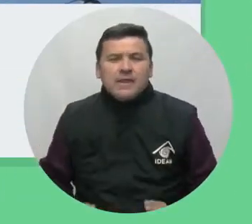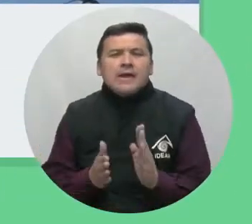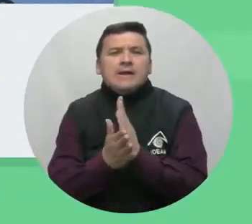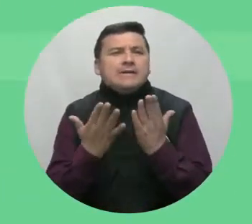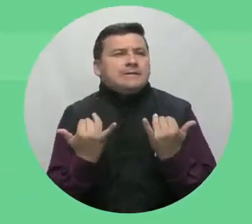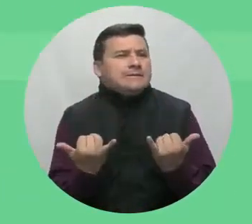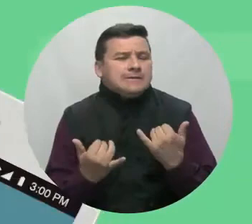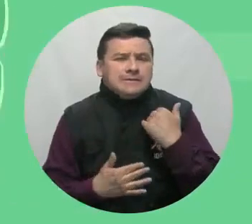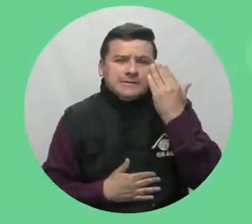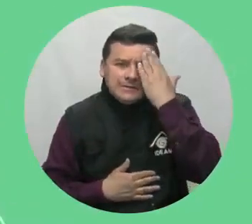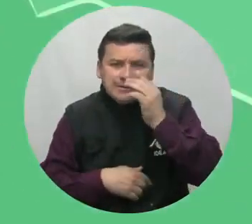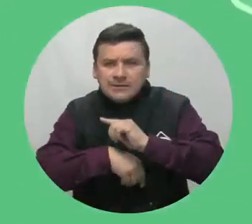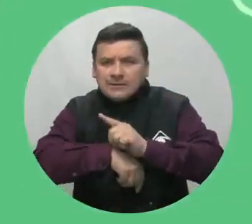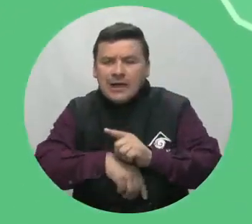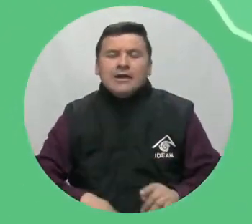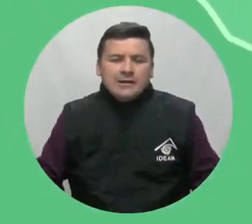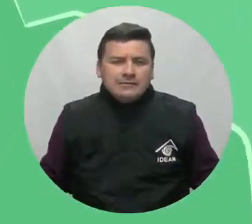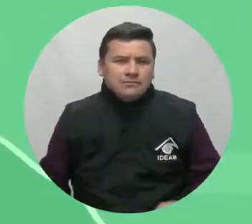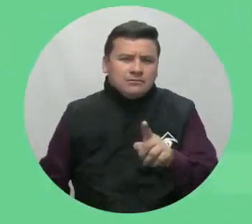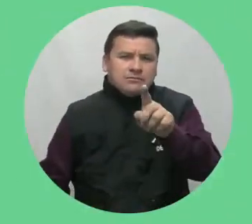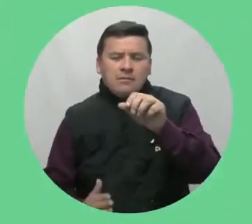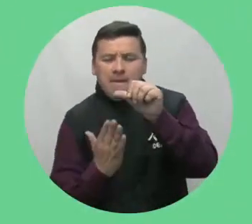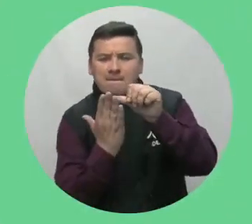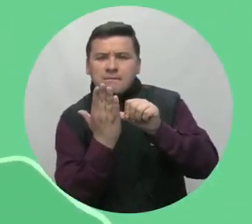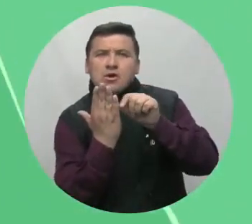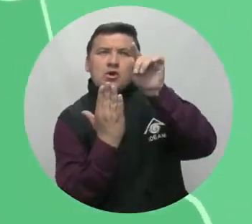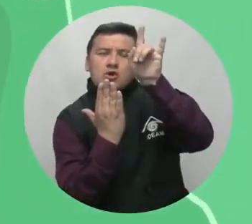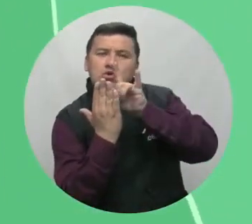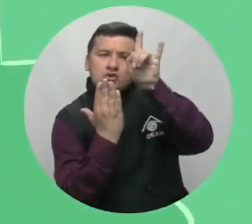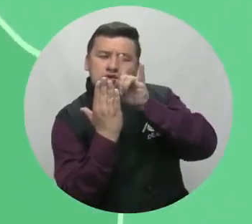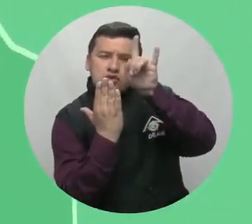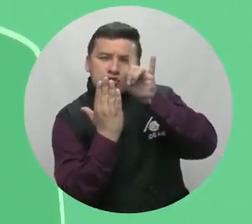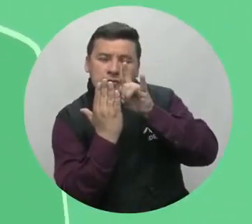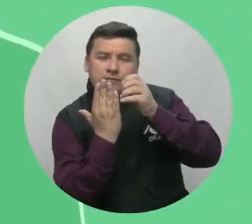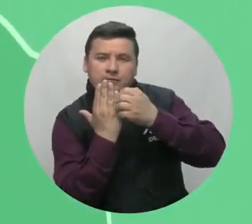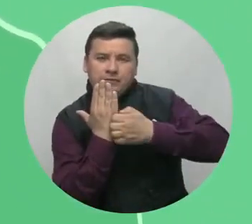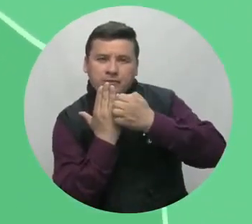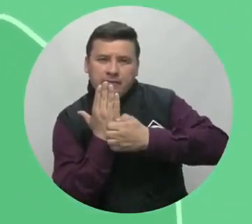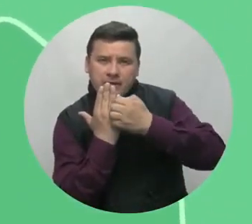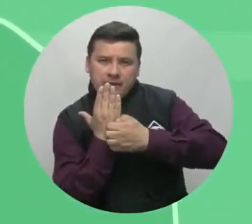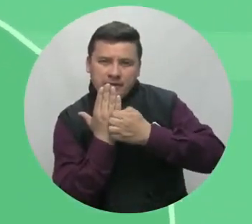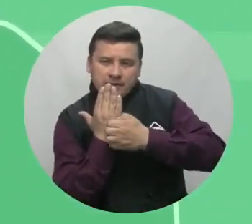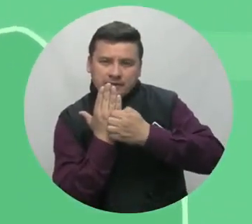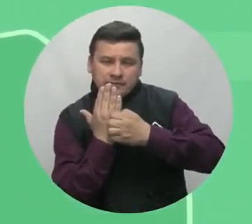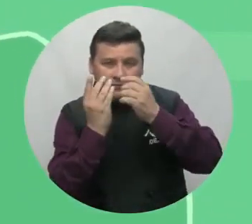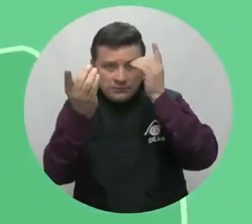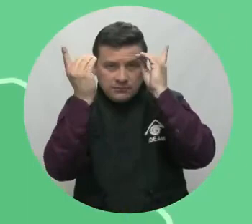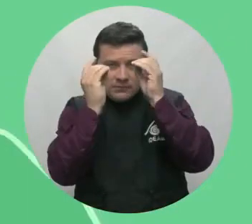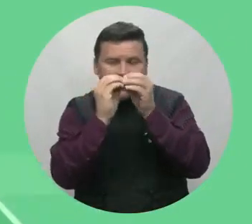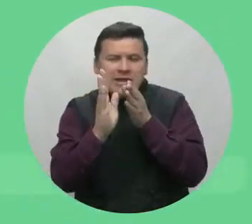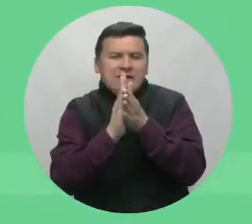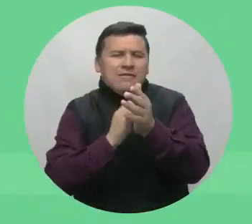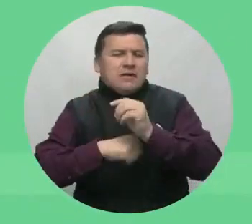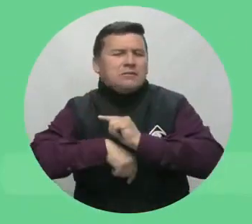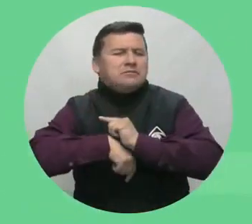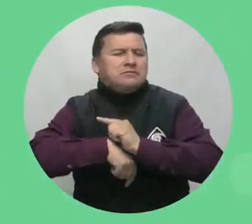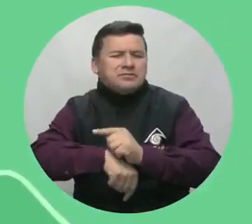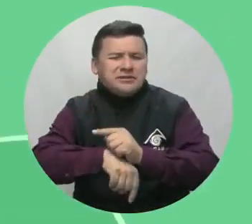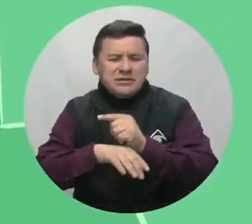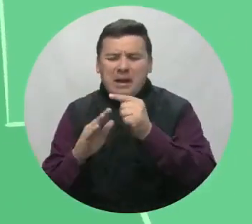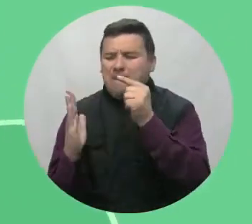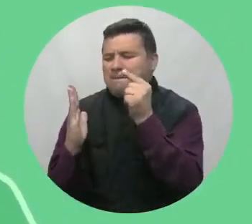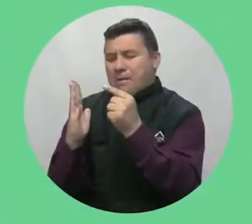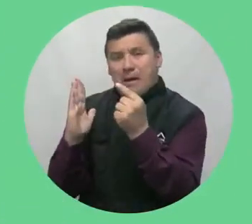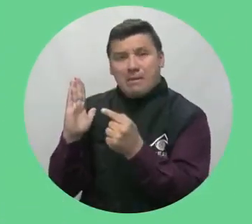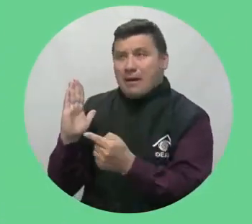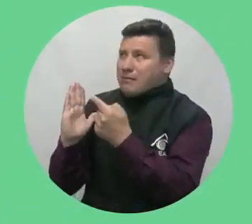www.idean.gov.co. Y para estar informado al instante, descarga nuestra aplicación Mi Pronóstico desde Google Play o App Store. Información en tiempo